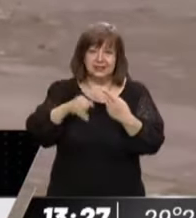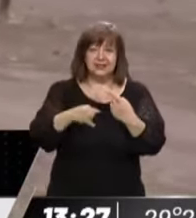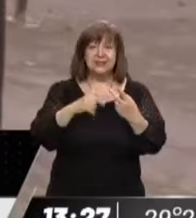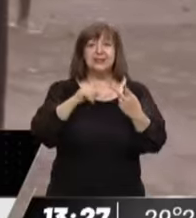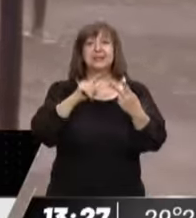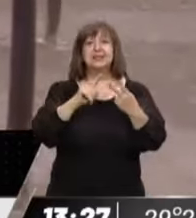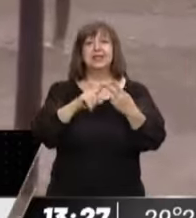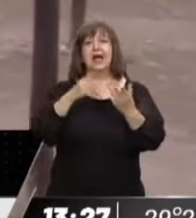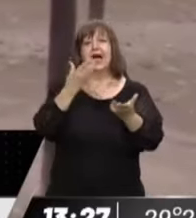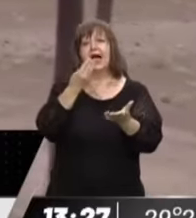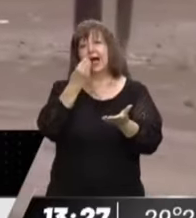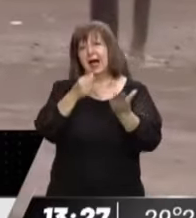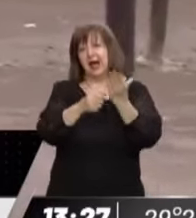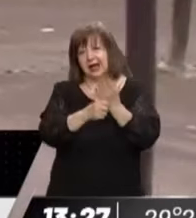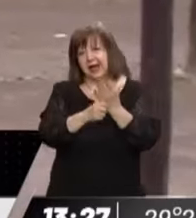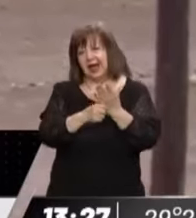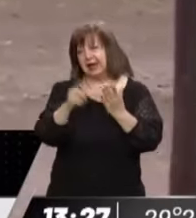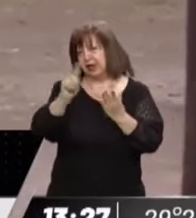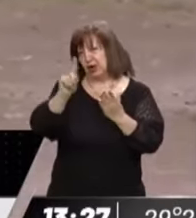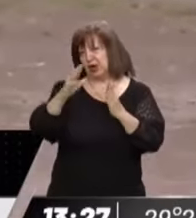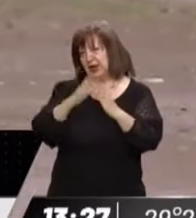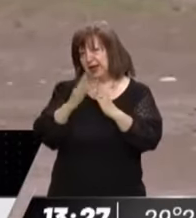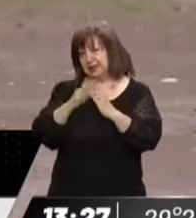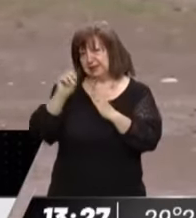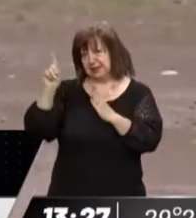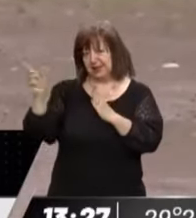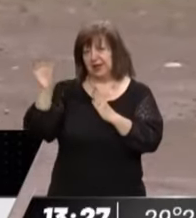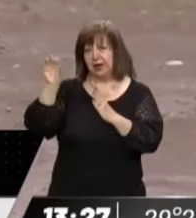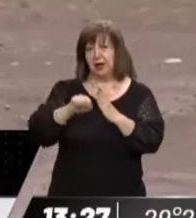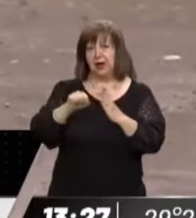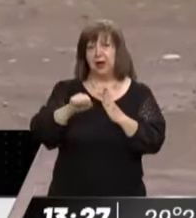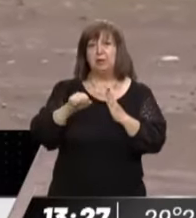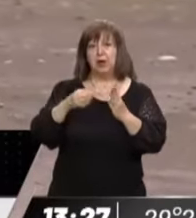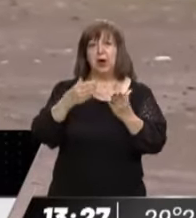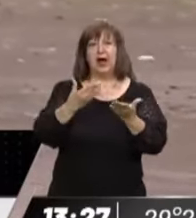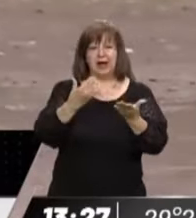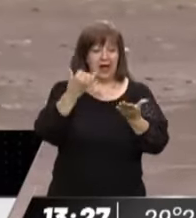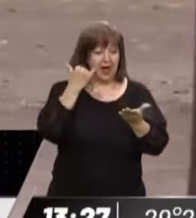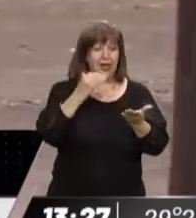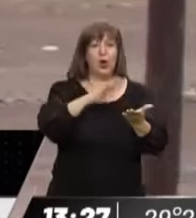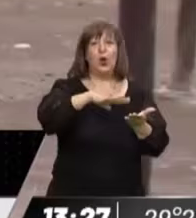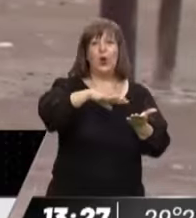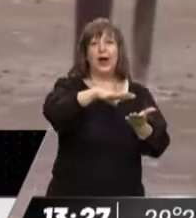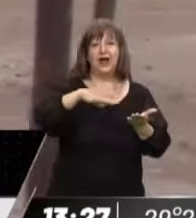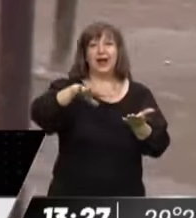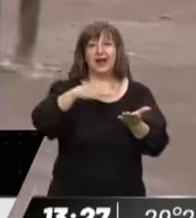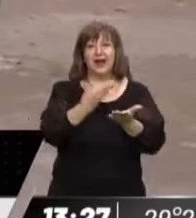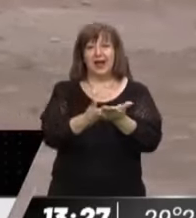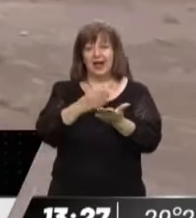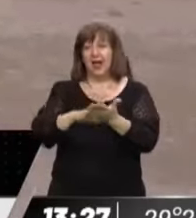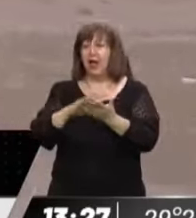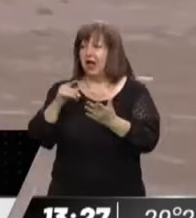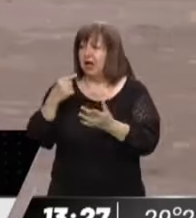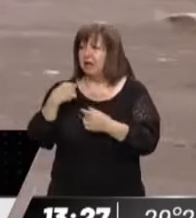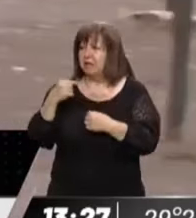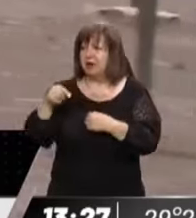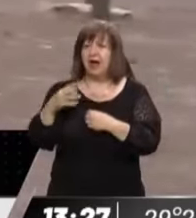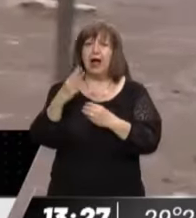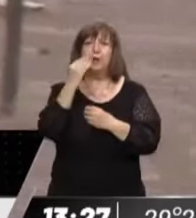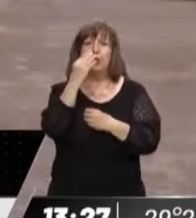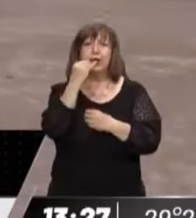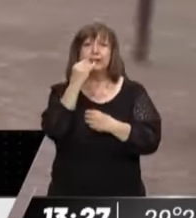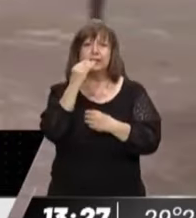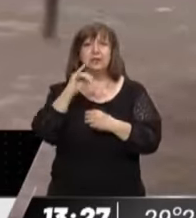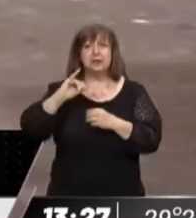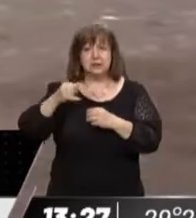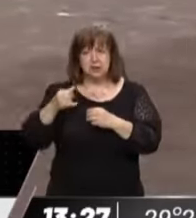viene de la ciudad asado de la casa pero acá tenemos bastant churrasqueras para que lo puedan hacer cuando vinimos el año pasado hac hamburguesa eso Sigue Sí sigue